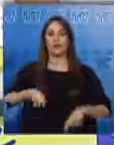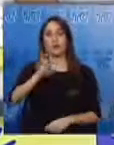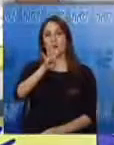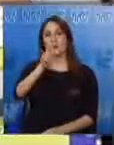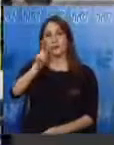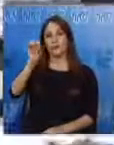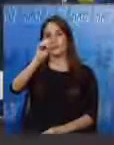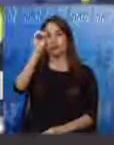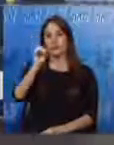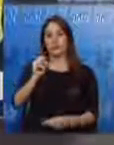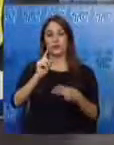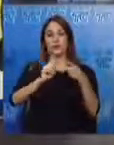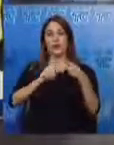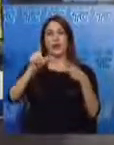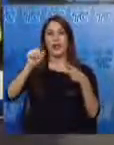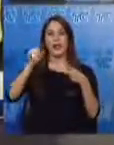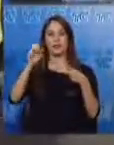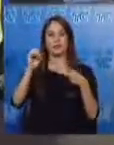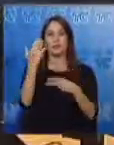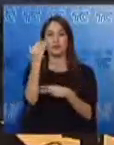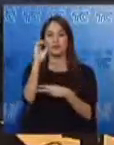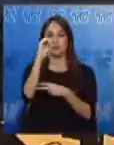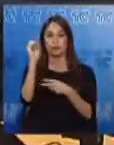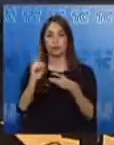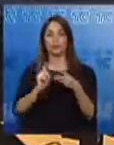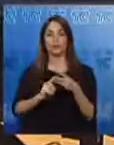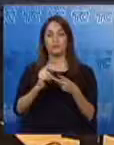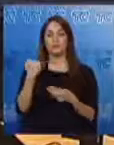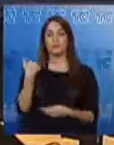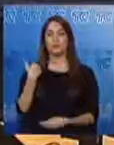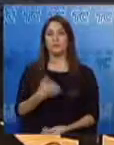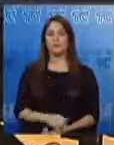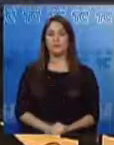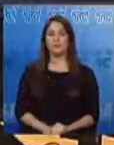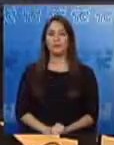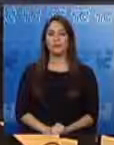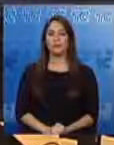42%, seguido por Guillermo Lasso con el 15% Isaías Cruz, TC Televisión.